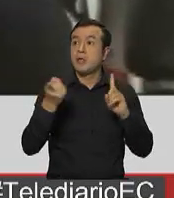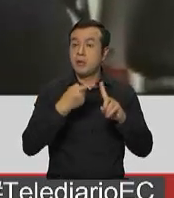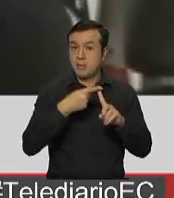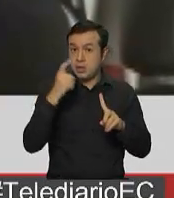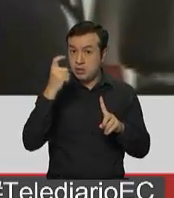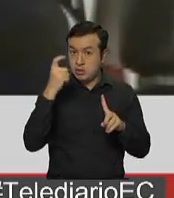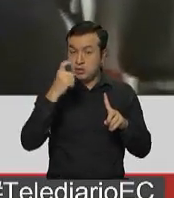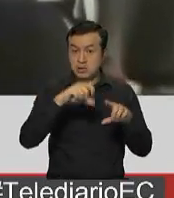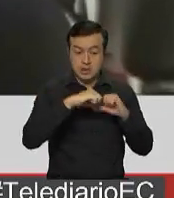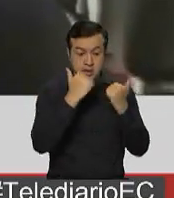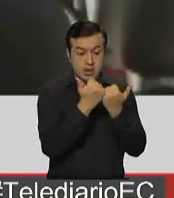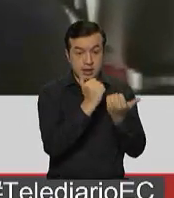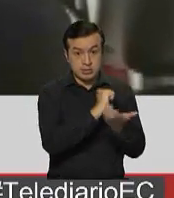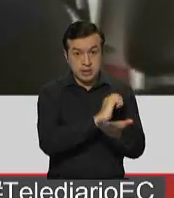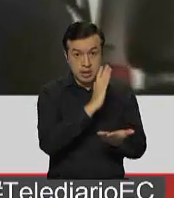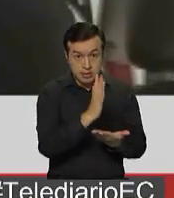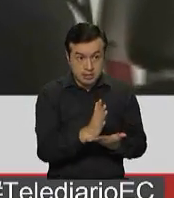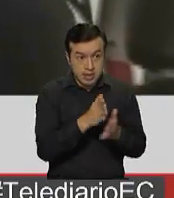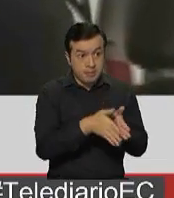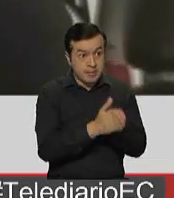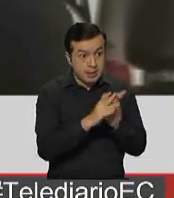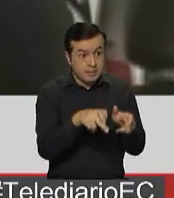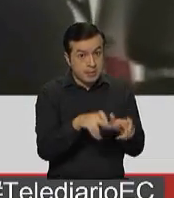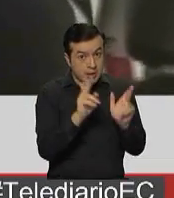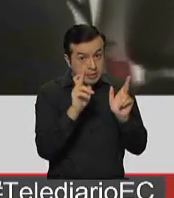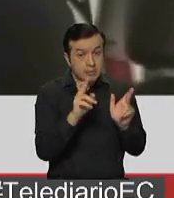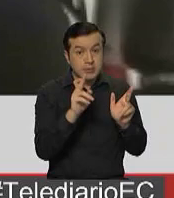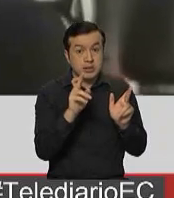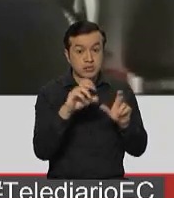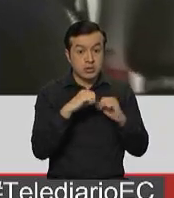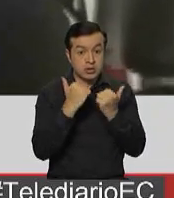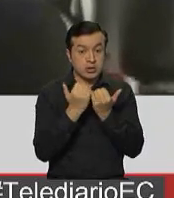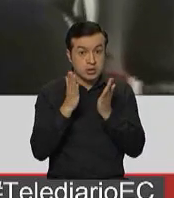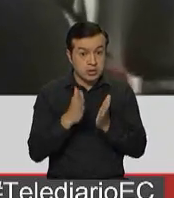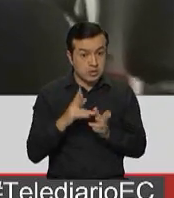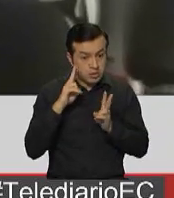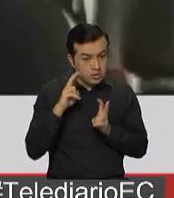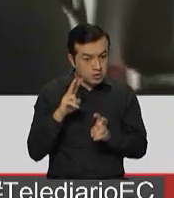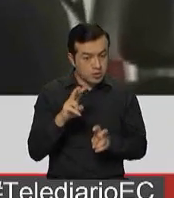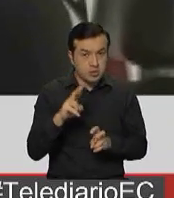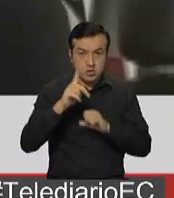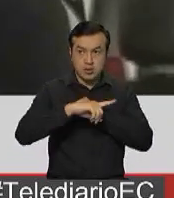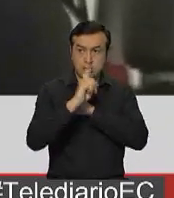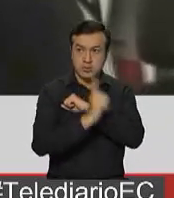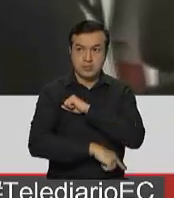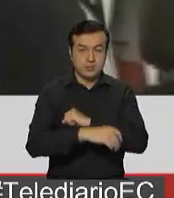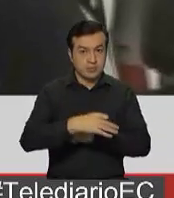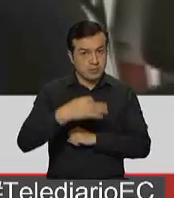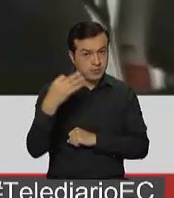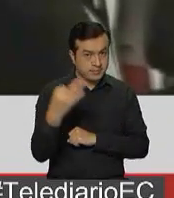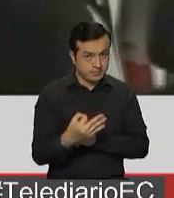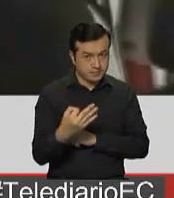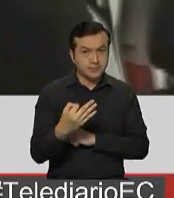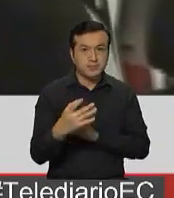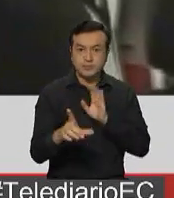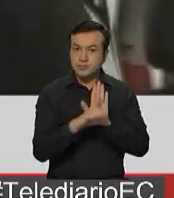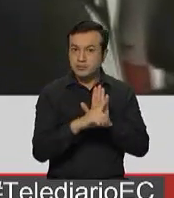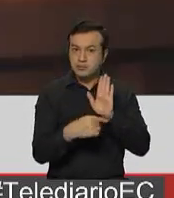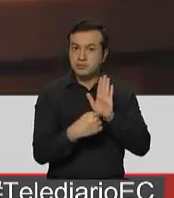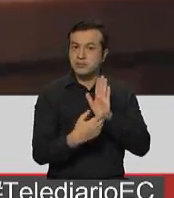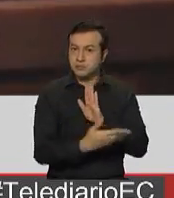inmunidad parlamentaria para que estos actos sean investigados y sean sentenciados conforme dicta la